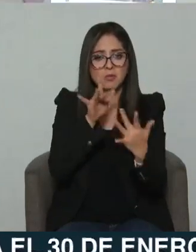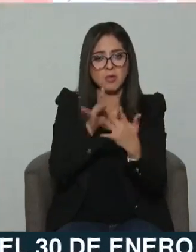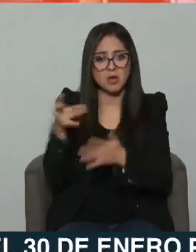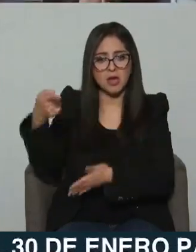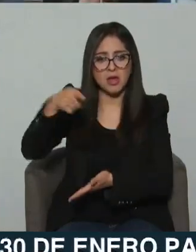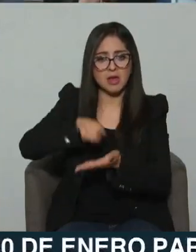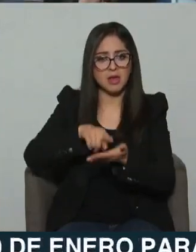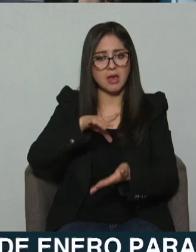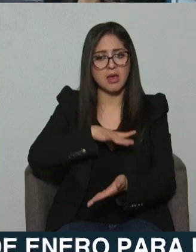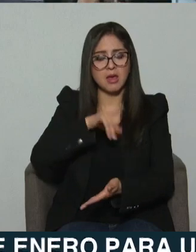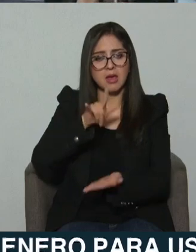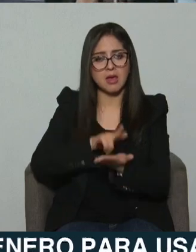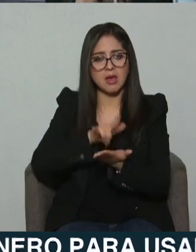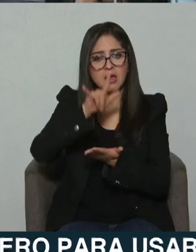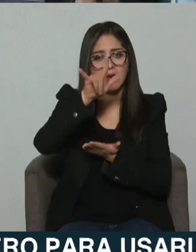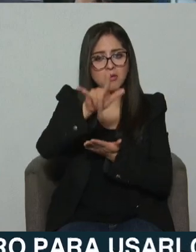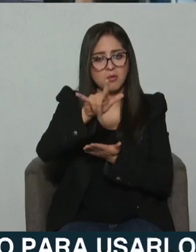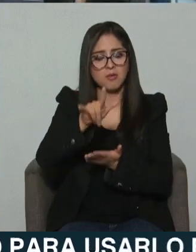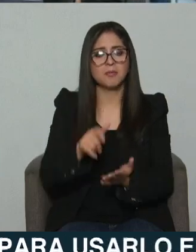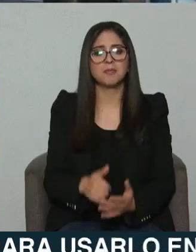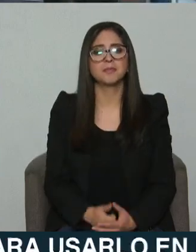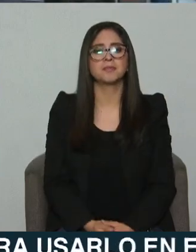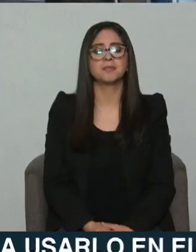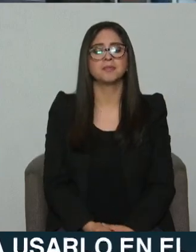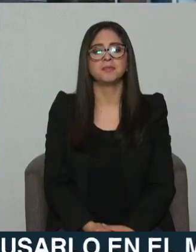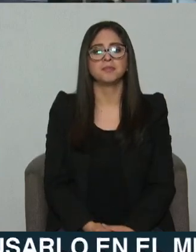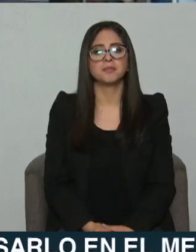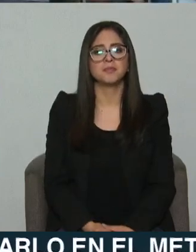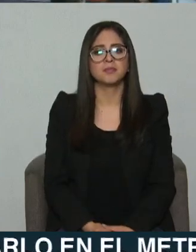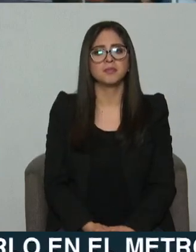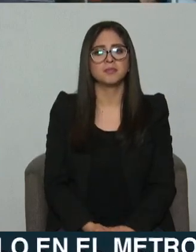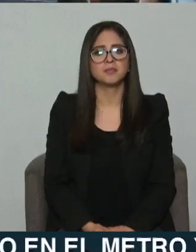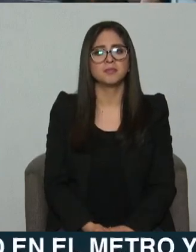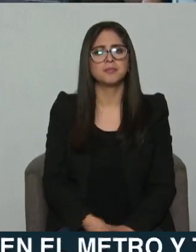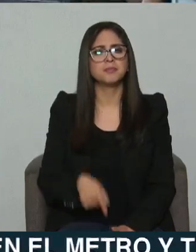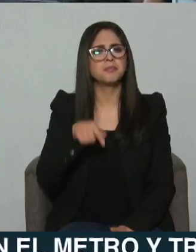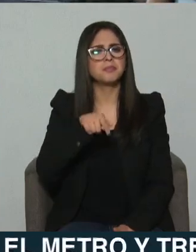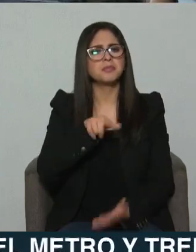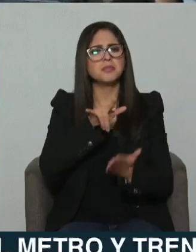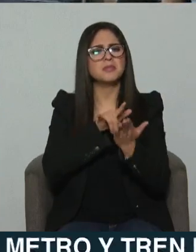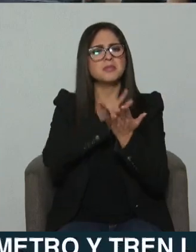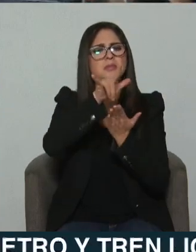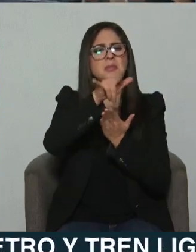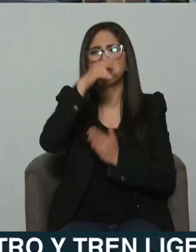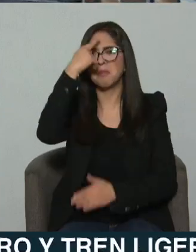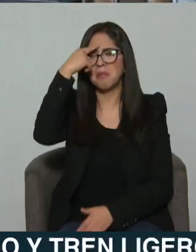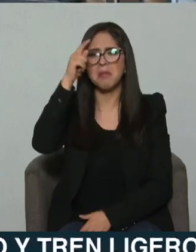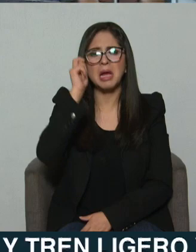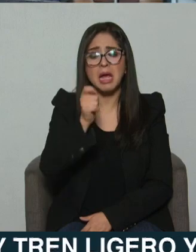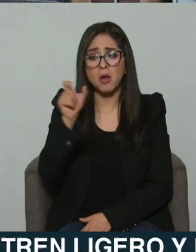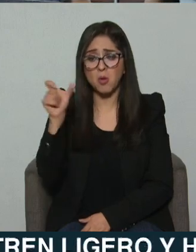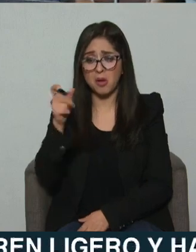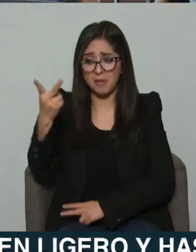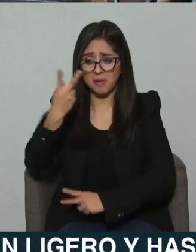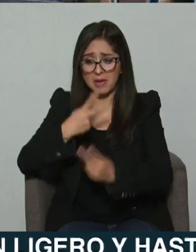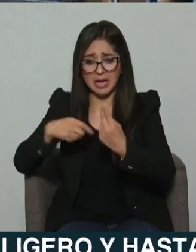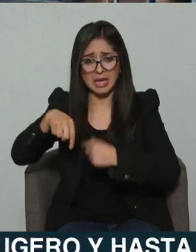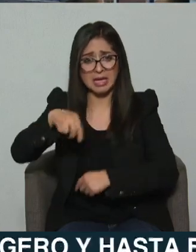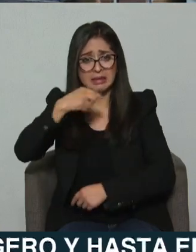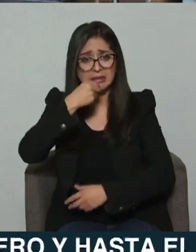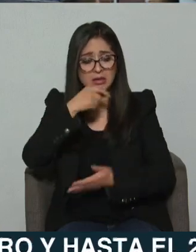avión. Este vuelo se trata de llevar a los niños a que vuelen su imaginación. Aquí